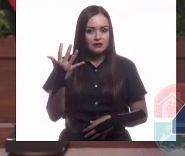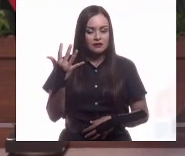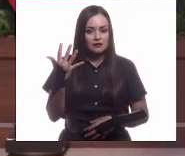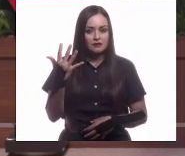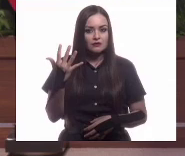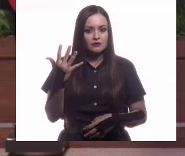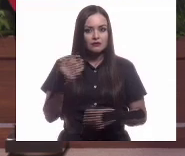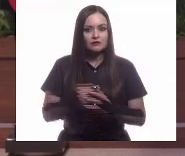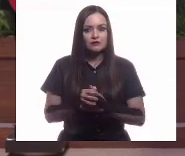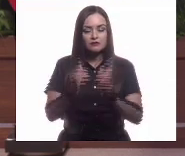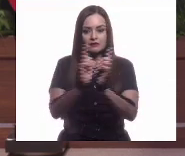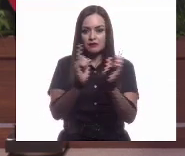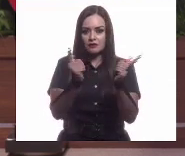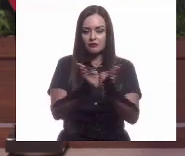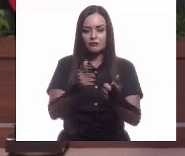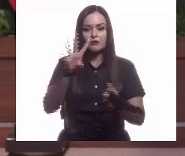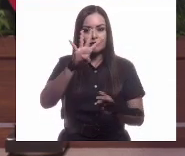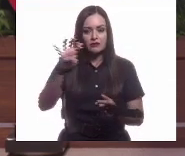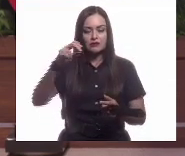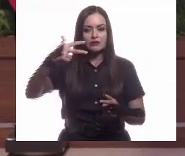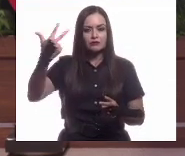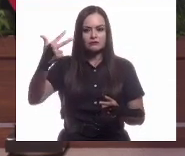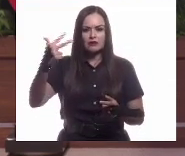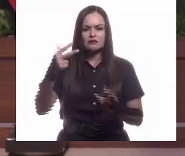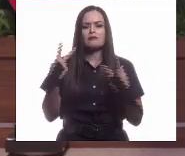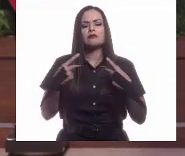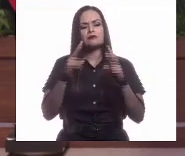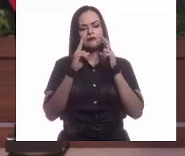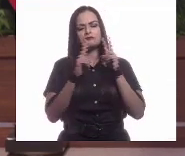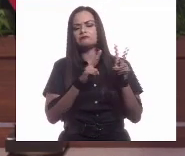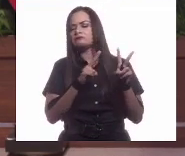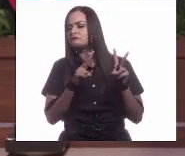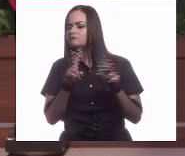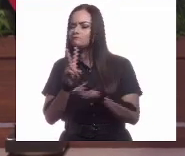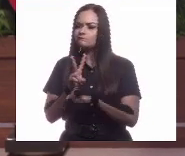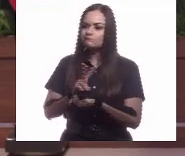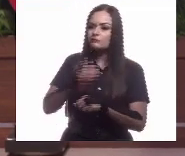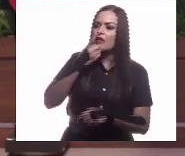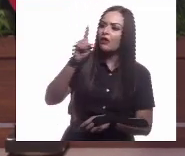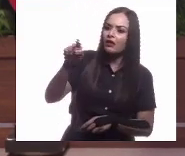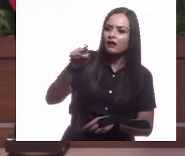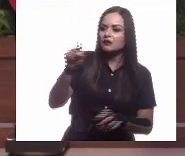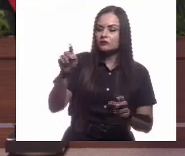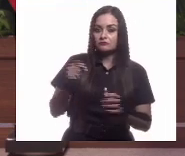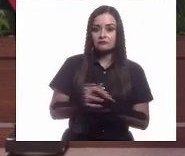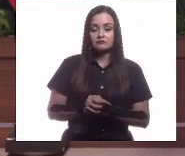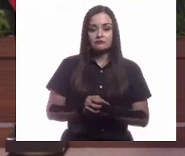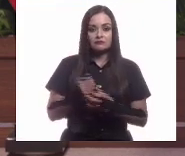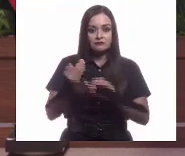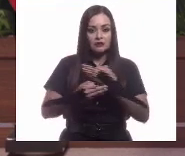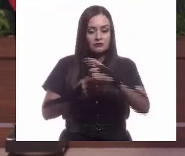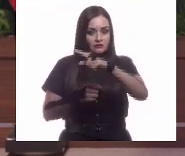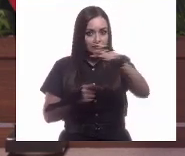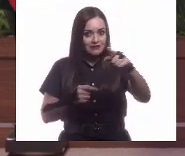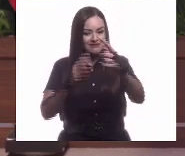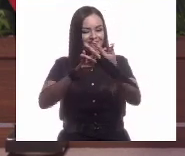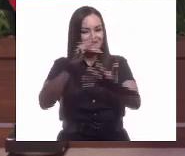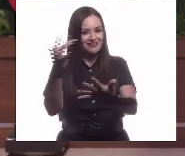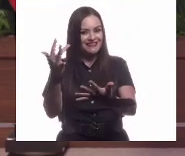413 comités de Contraloría Social. Observan, vigilan, señalan. A todos ustedes, muchas